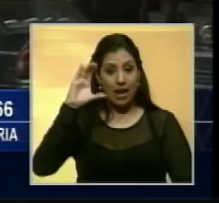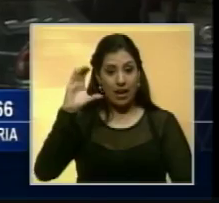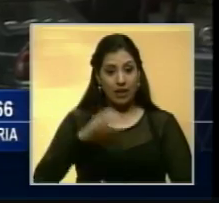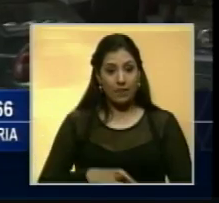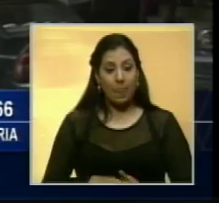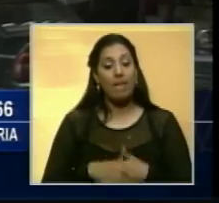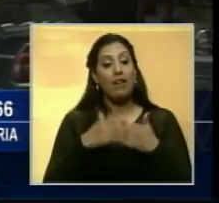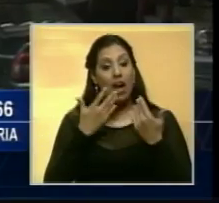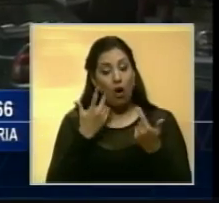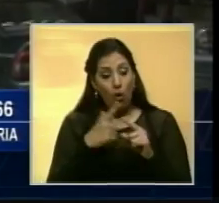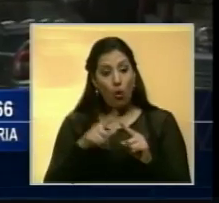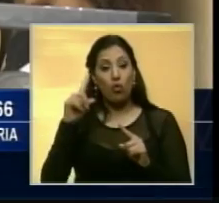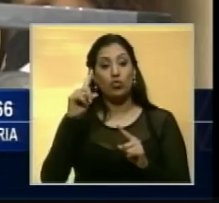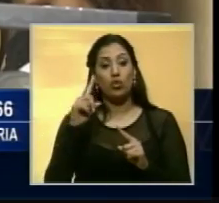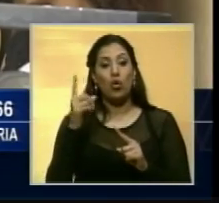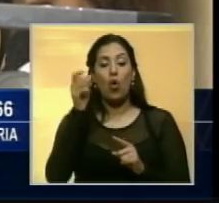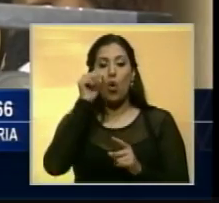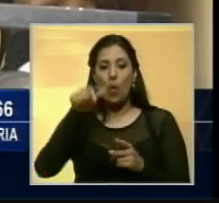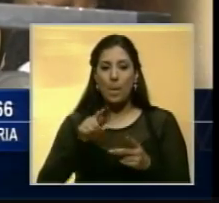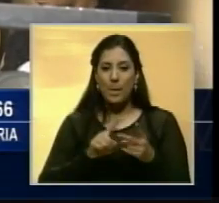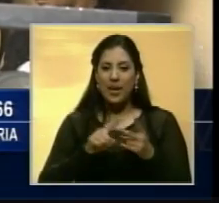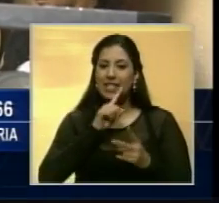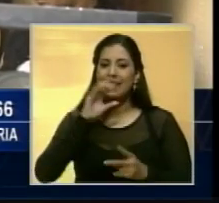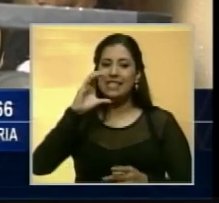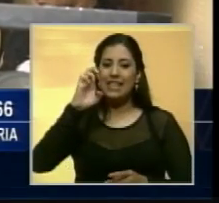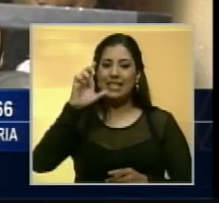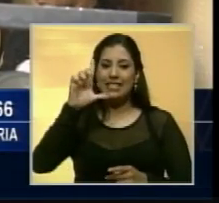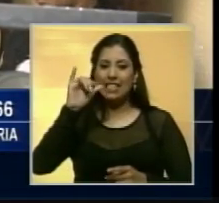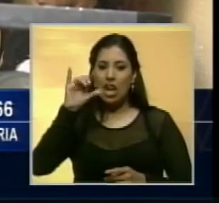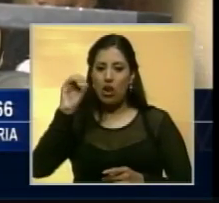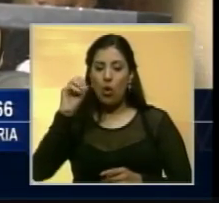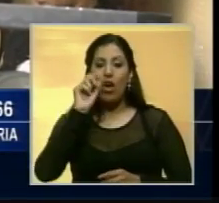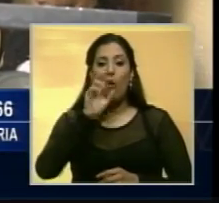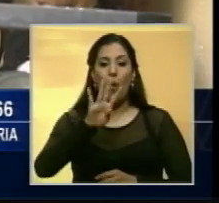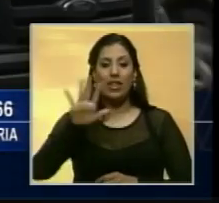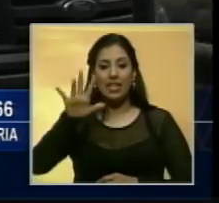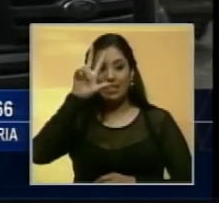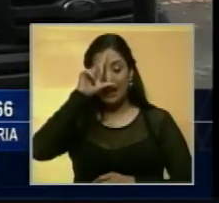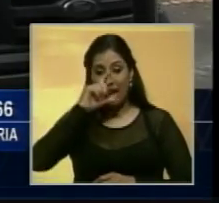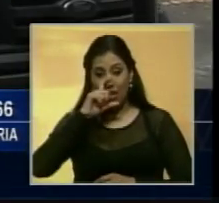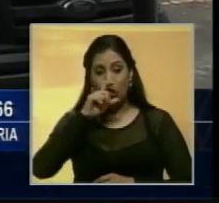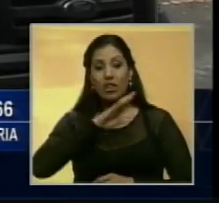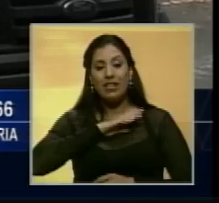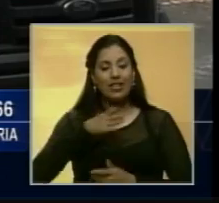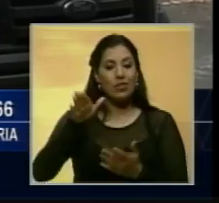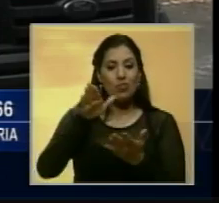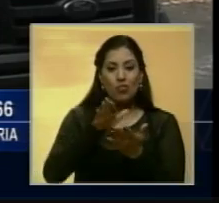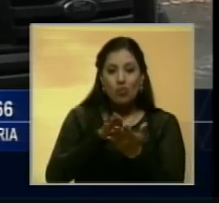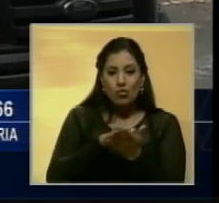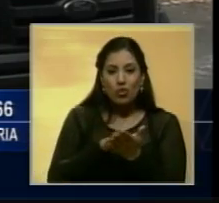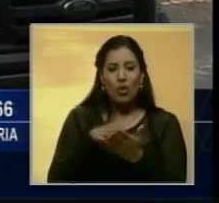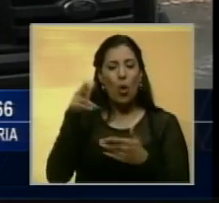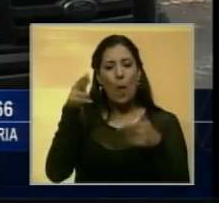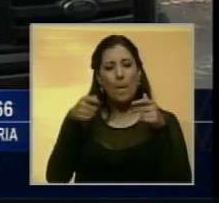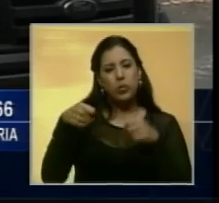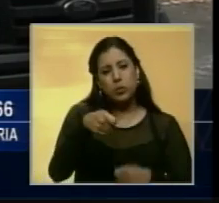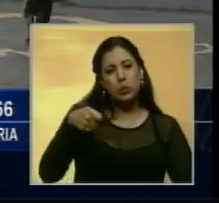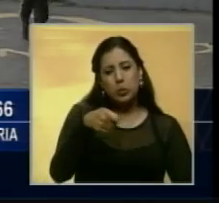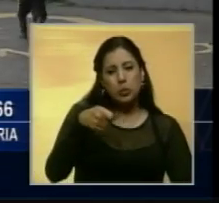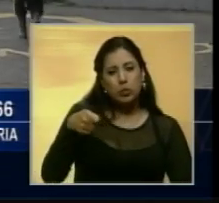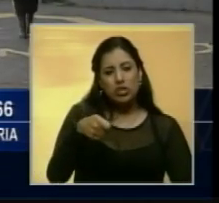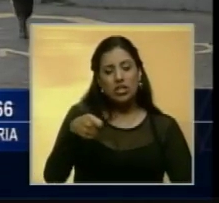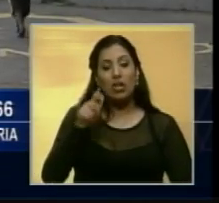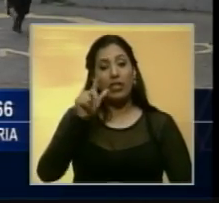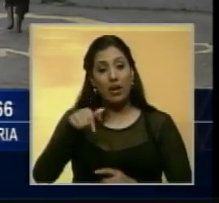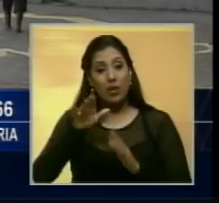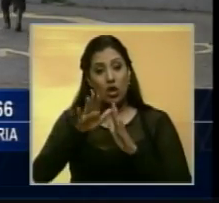Caracas. En otro hecho, Cecilio Rafael Salazar Medina, de 43 años, falleció al recibir múltiples puñaladas y al